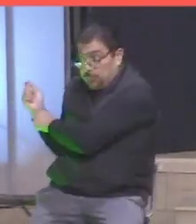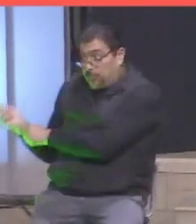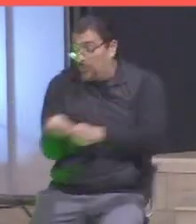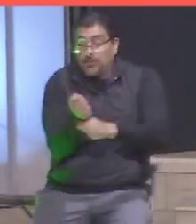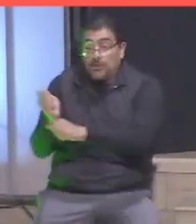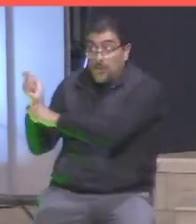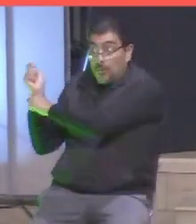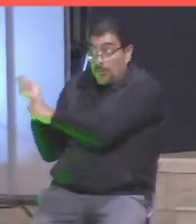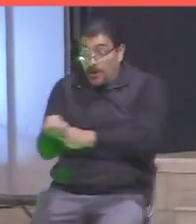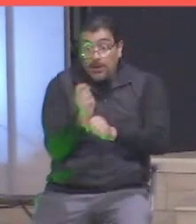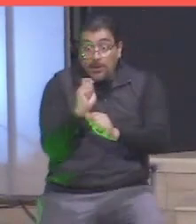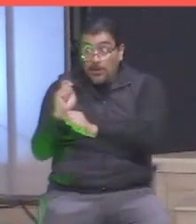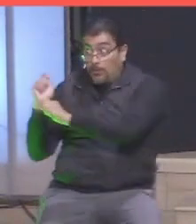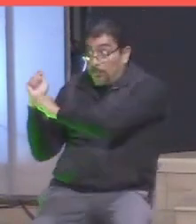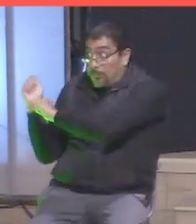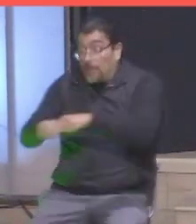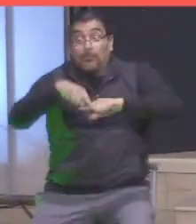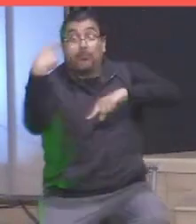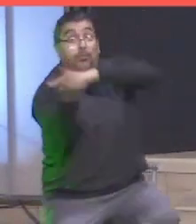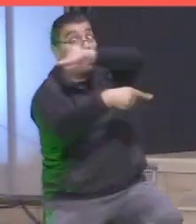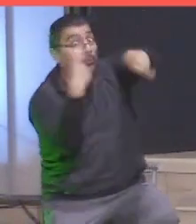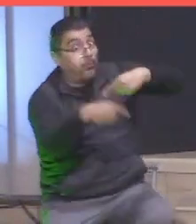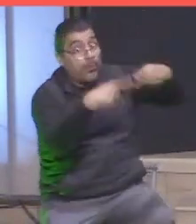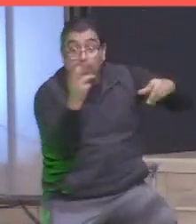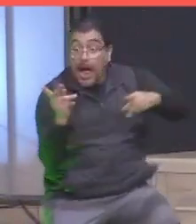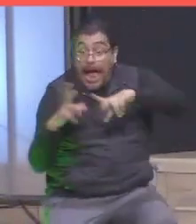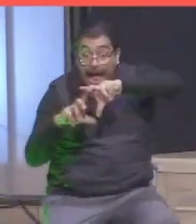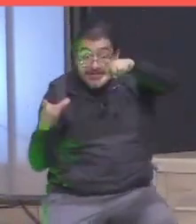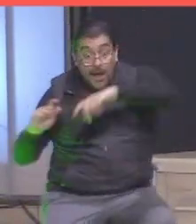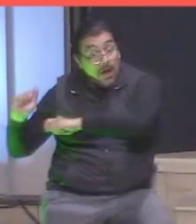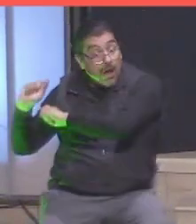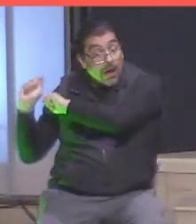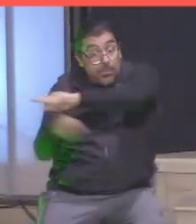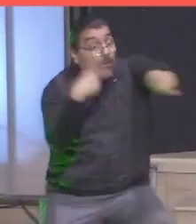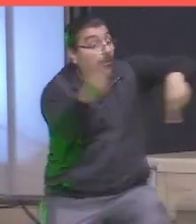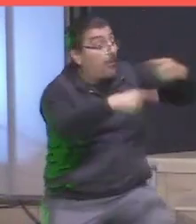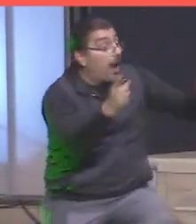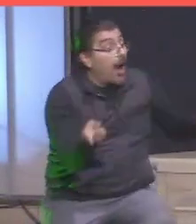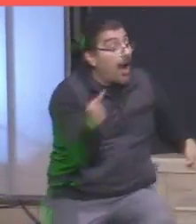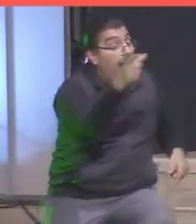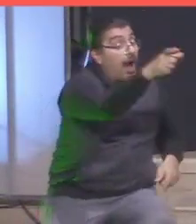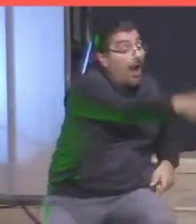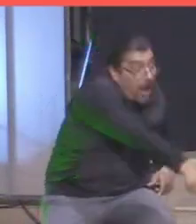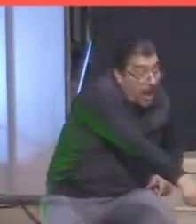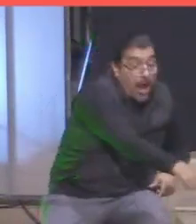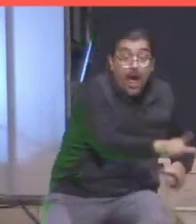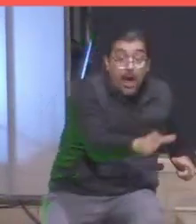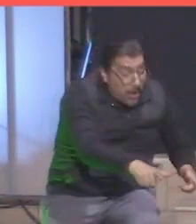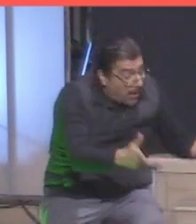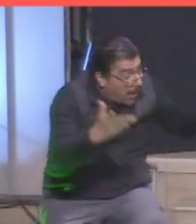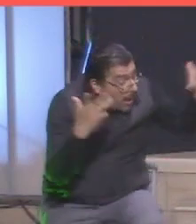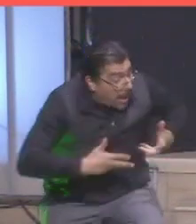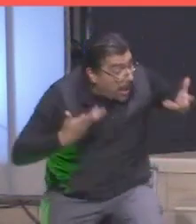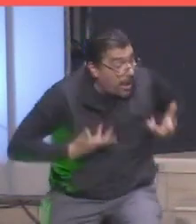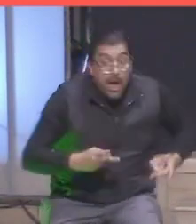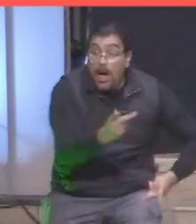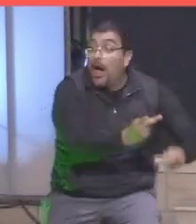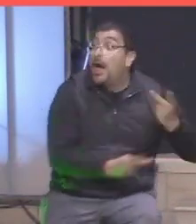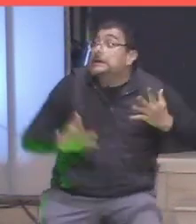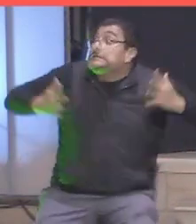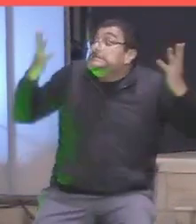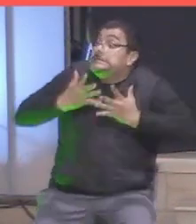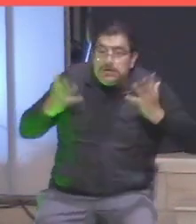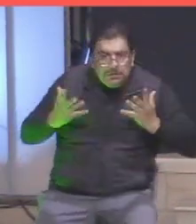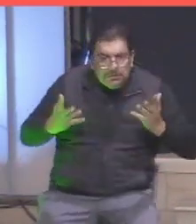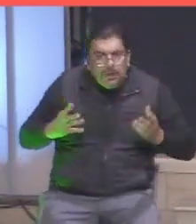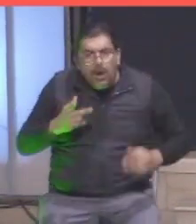agua y gritó diciendo Ah señor mío era prestada el varón de Dios preguntó